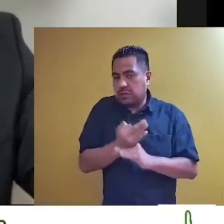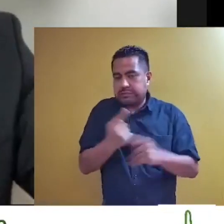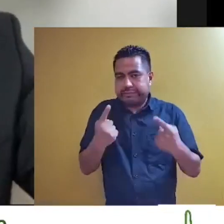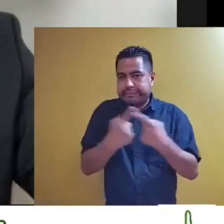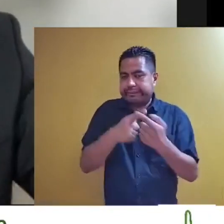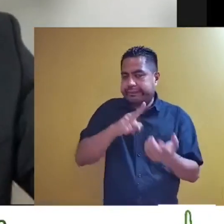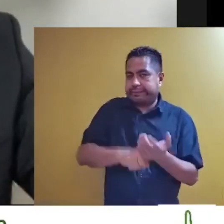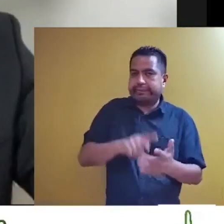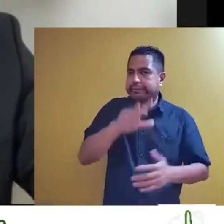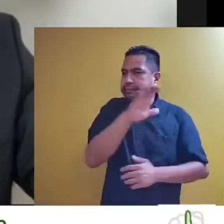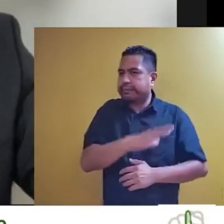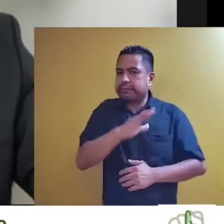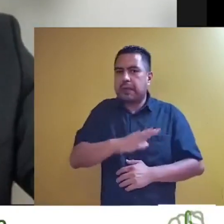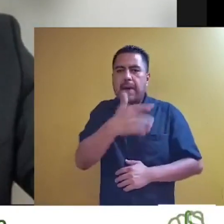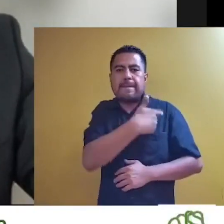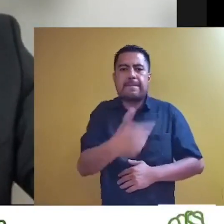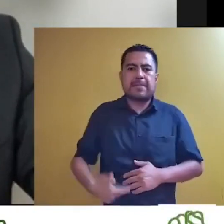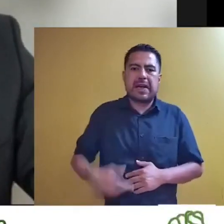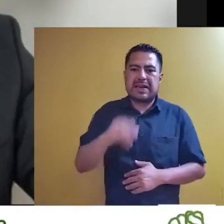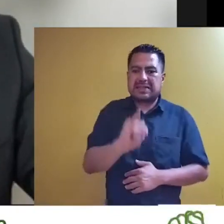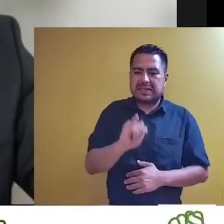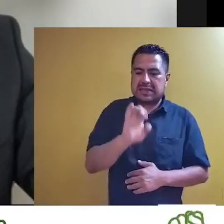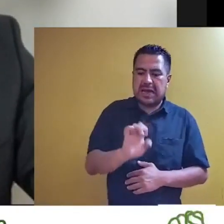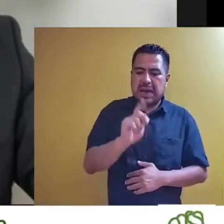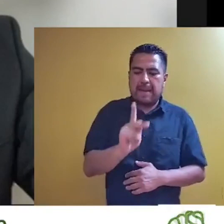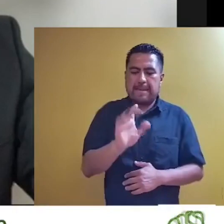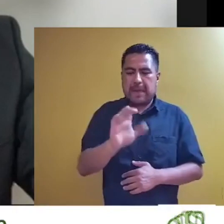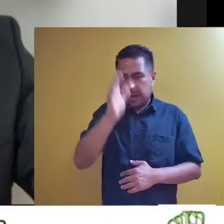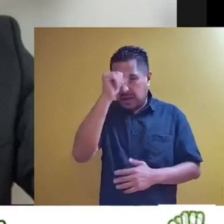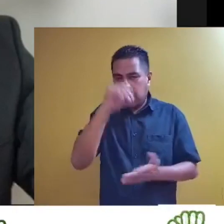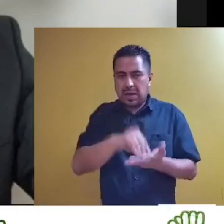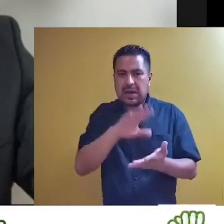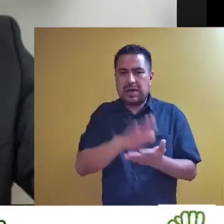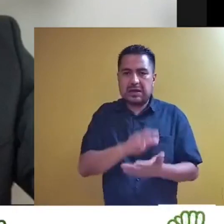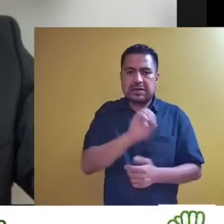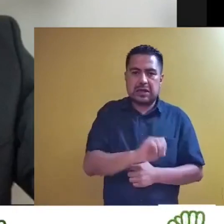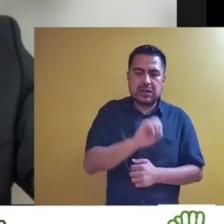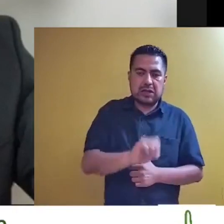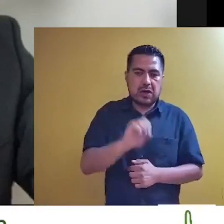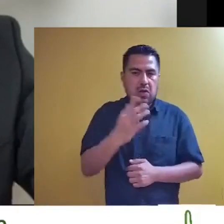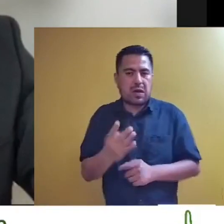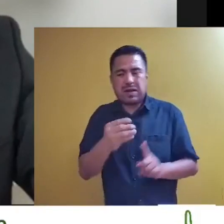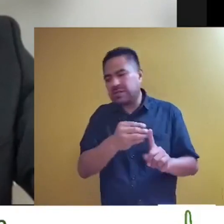la omisión de la presidencia del Instituto Electoral y del acuerdo